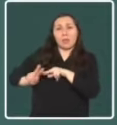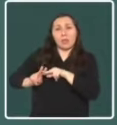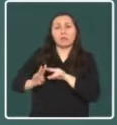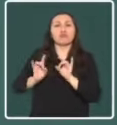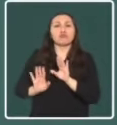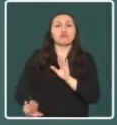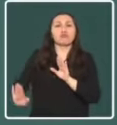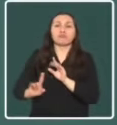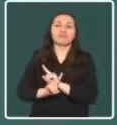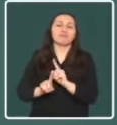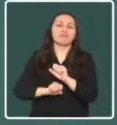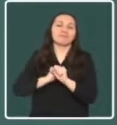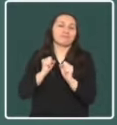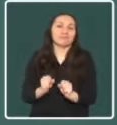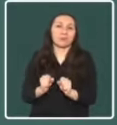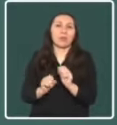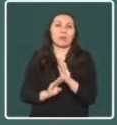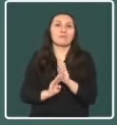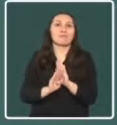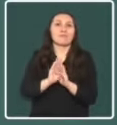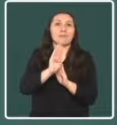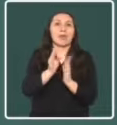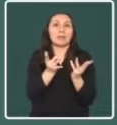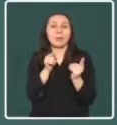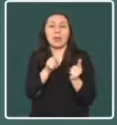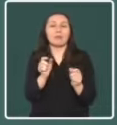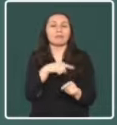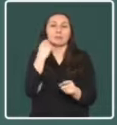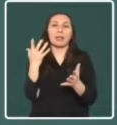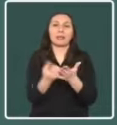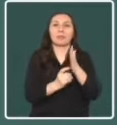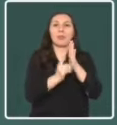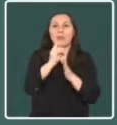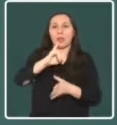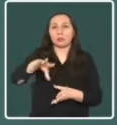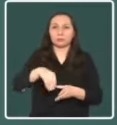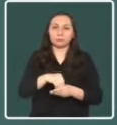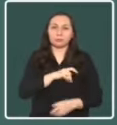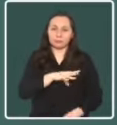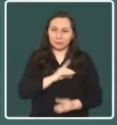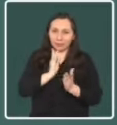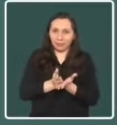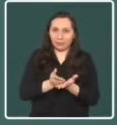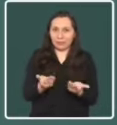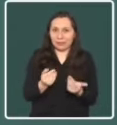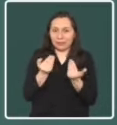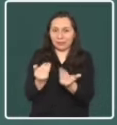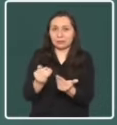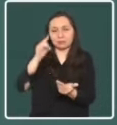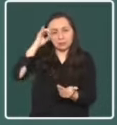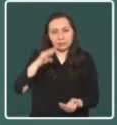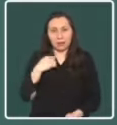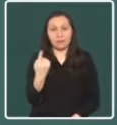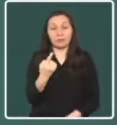el statu quo no nos van a llevar a crecer sobre las proyecciones ni nos van a permitir alcanzar el desarrollo inclusivo que Chile merece. Y